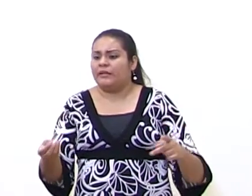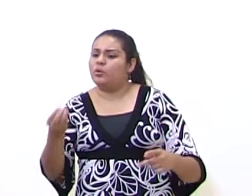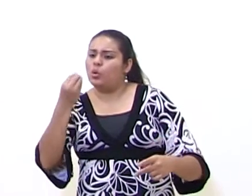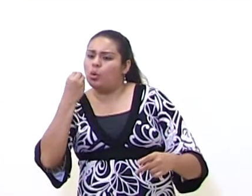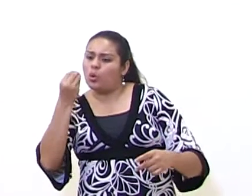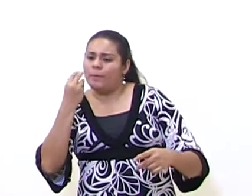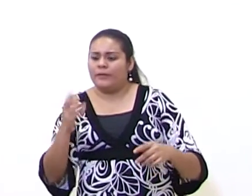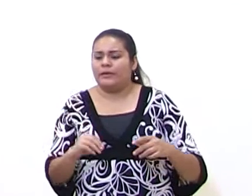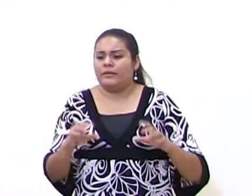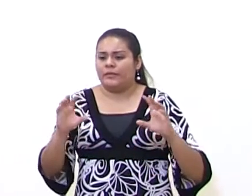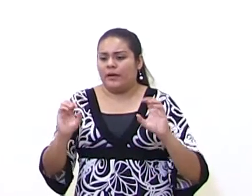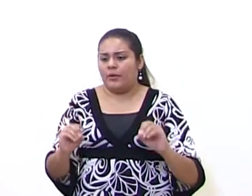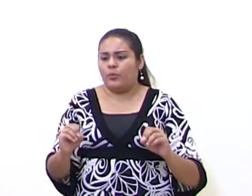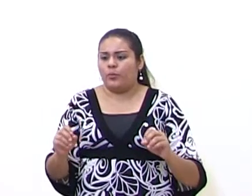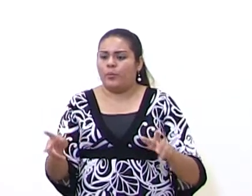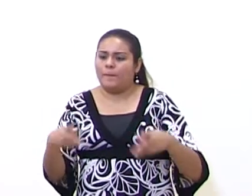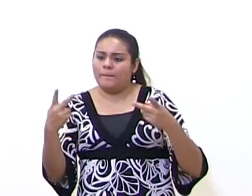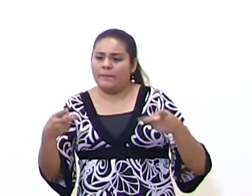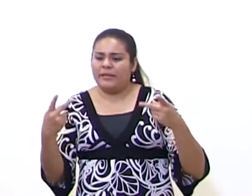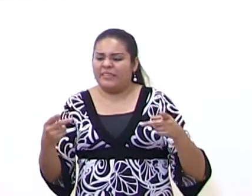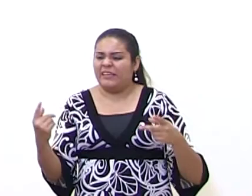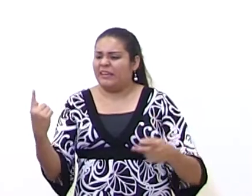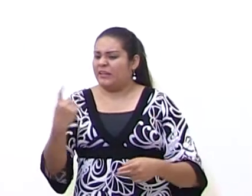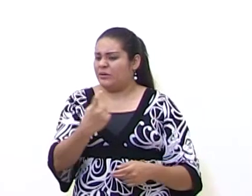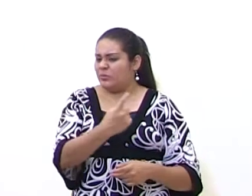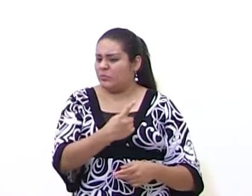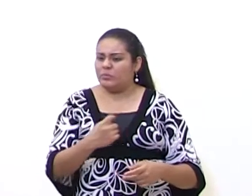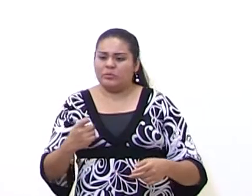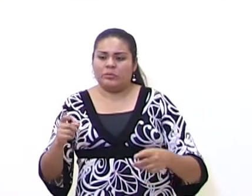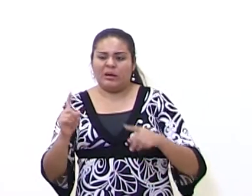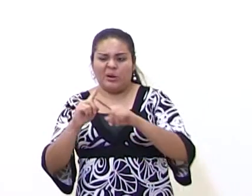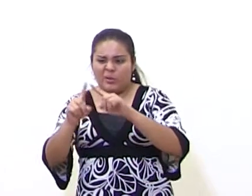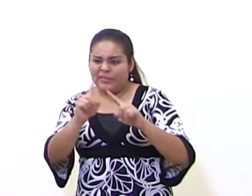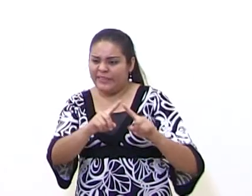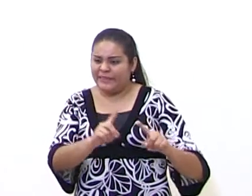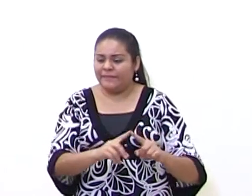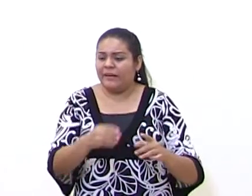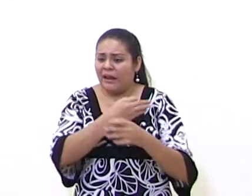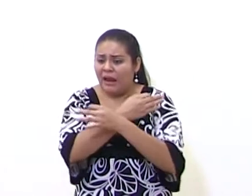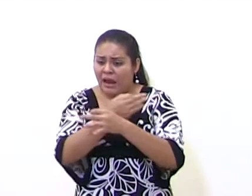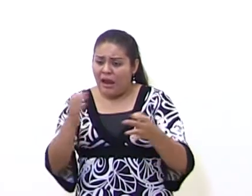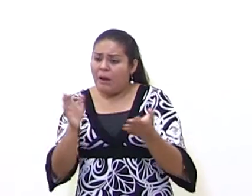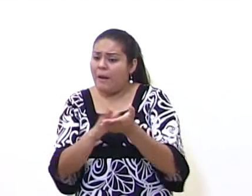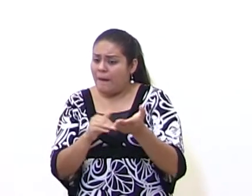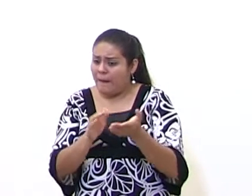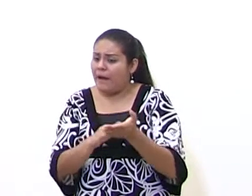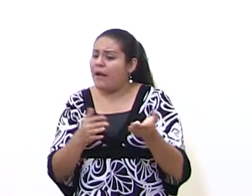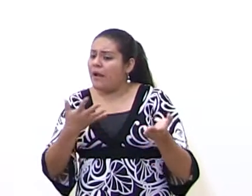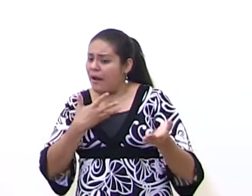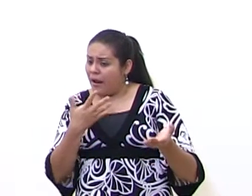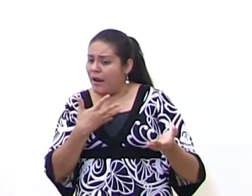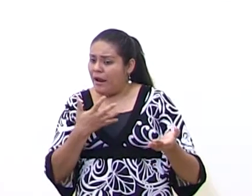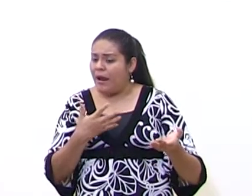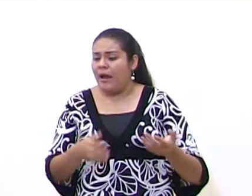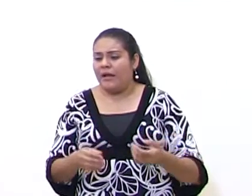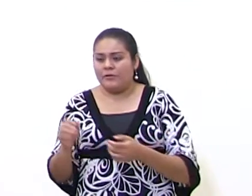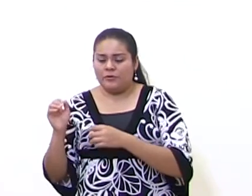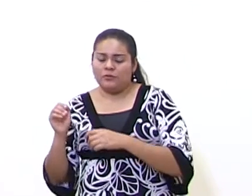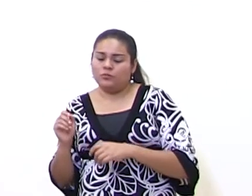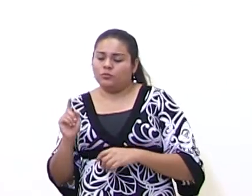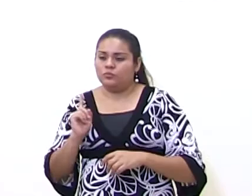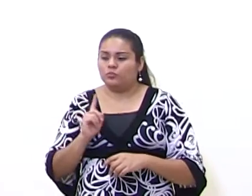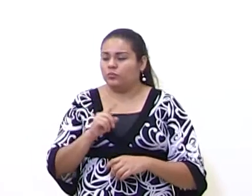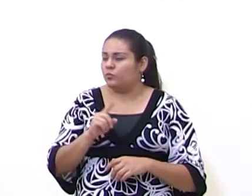sea, seguramente que ves publicidad. Y tenemos que pensar también en ello, si